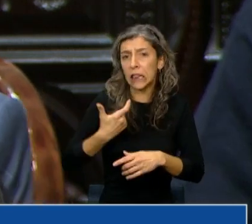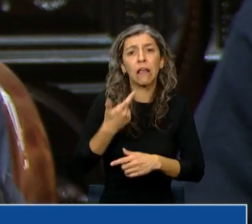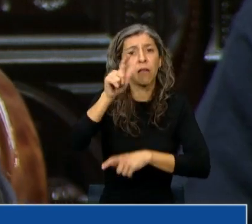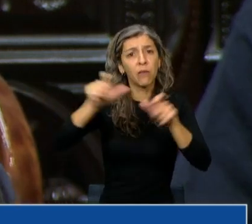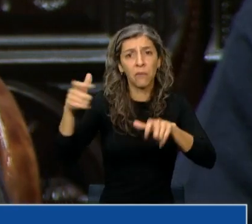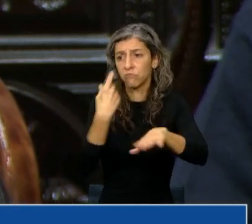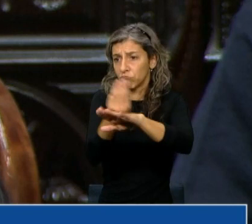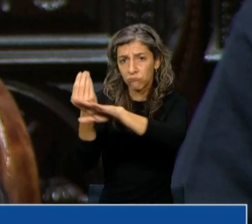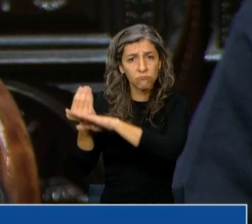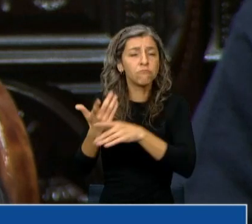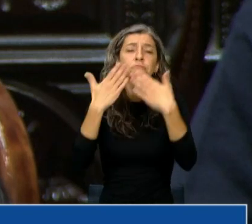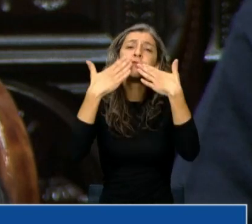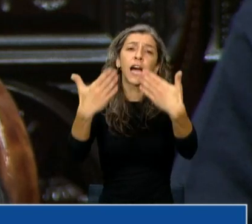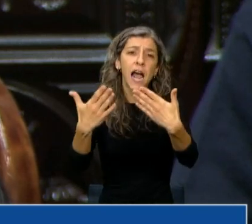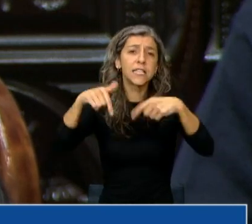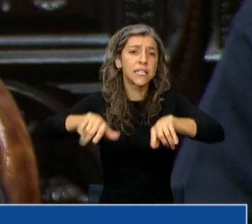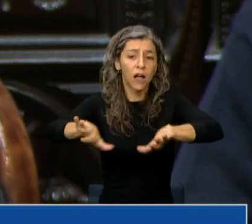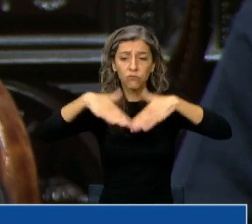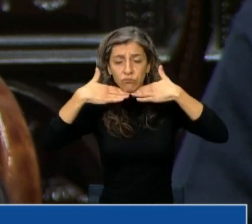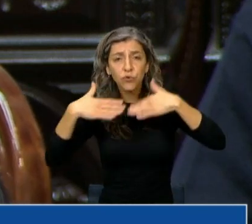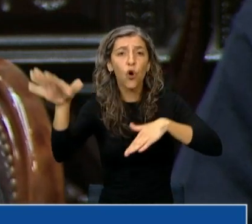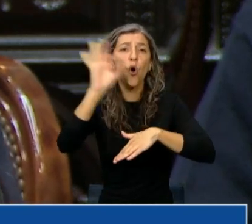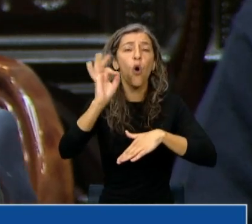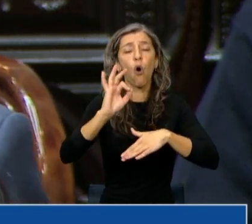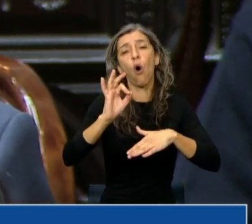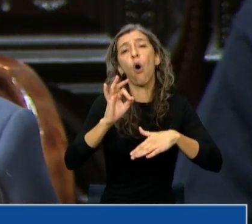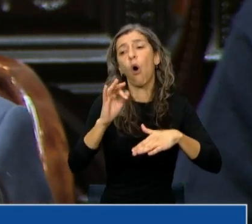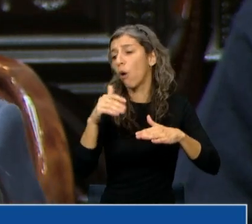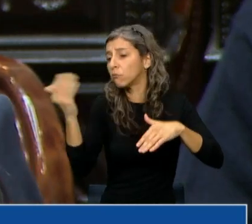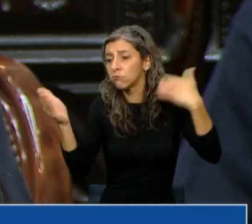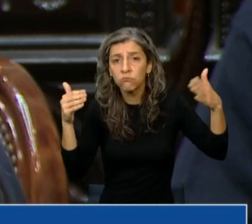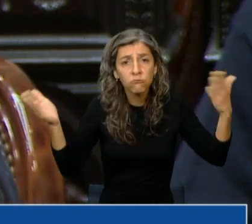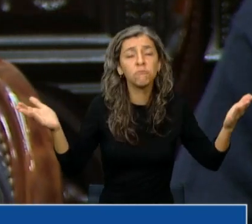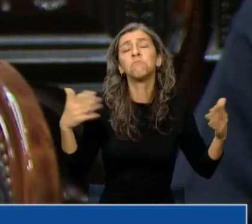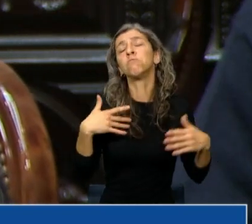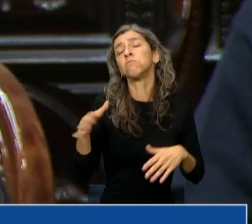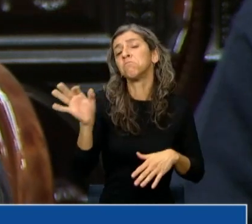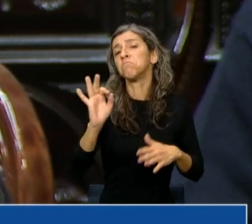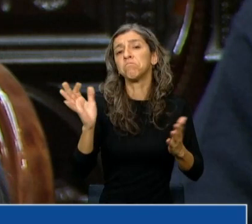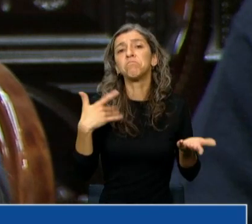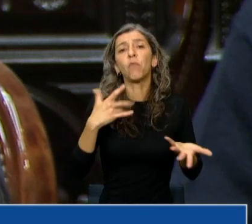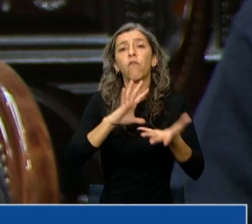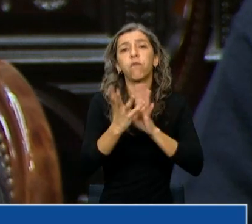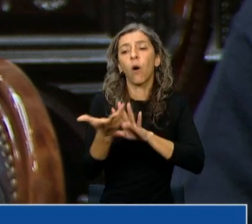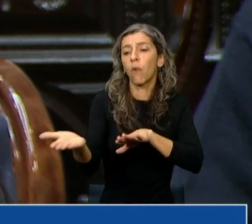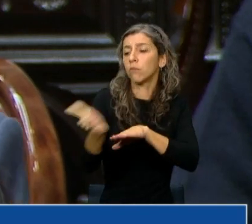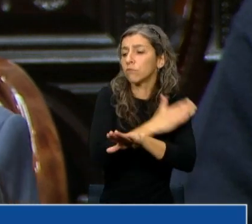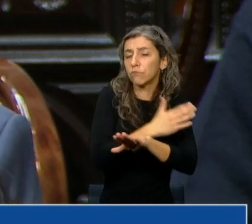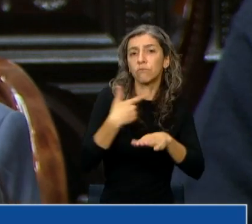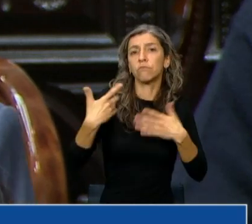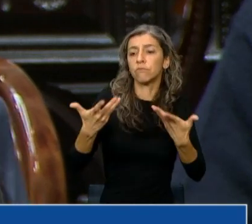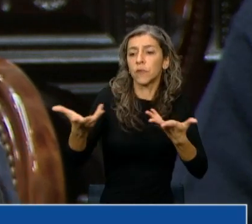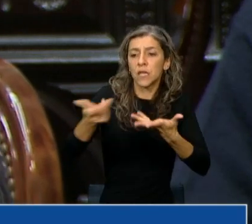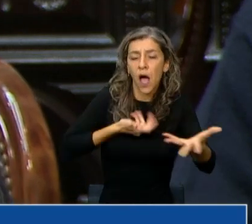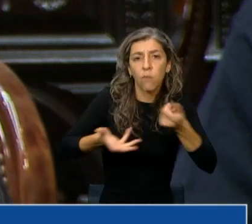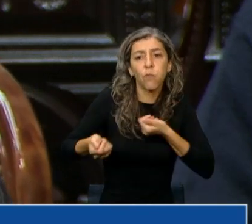presente aquí o en el recinto o en las inmediaciones del recinto o que ha acompañado con su presencia